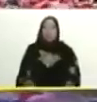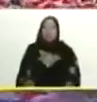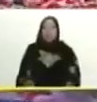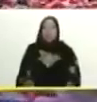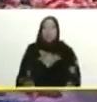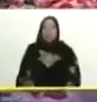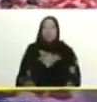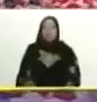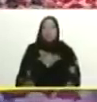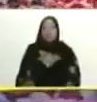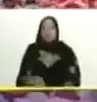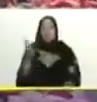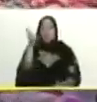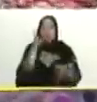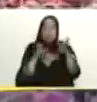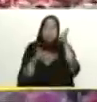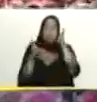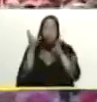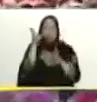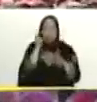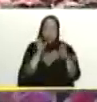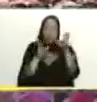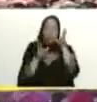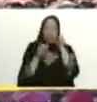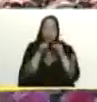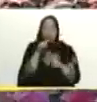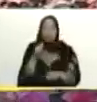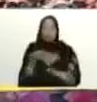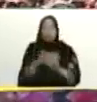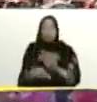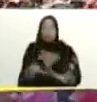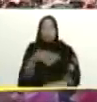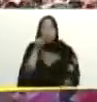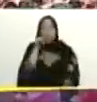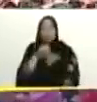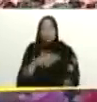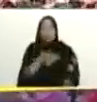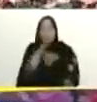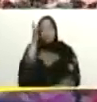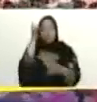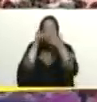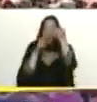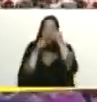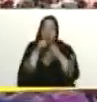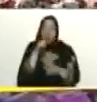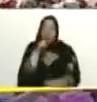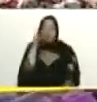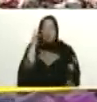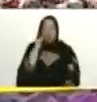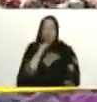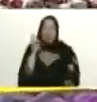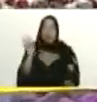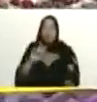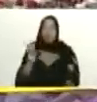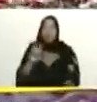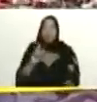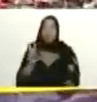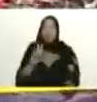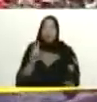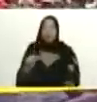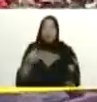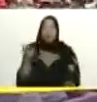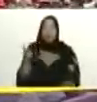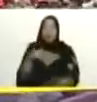Oído, oído, oído. Aquí está el pueblo chavista, el pueblo bolivariano de Venezuela, de